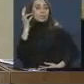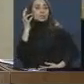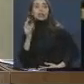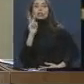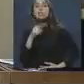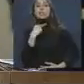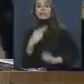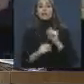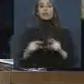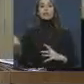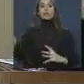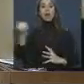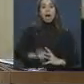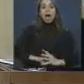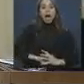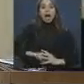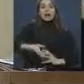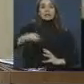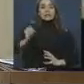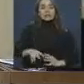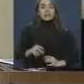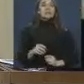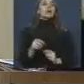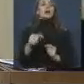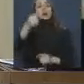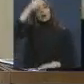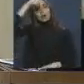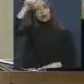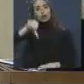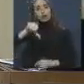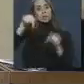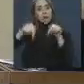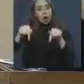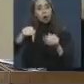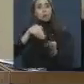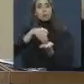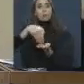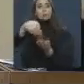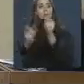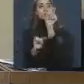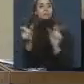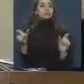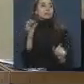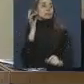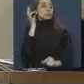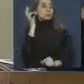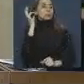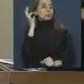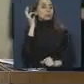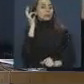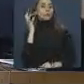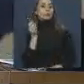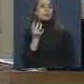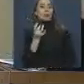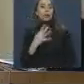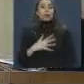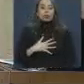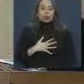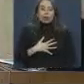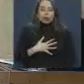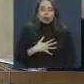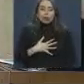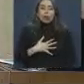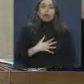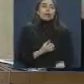defienda. Hoy también se va a condenar a miles de mujeres que con dolor,